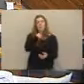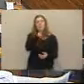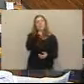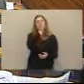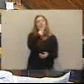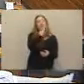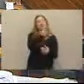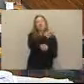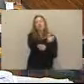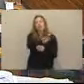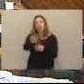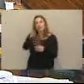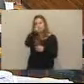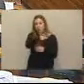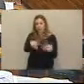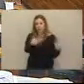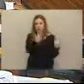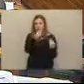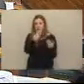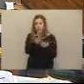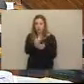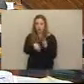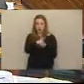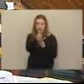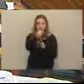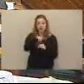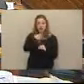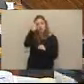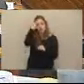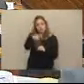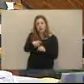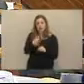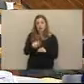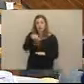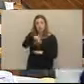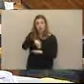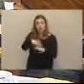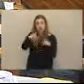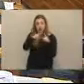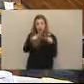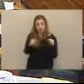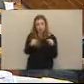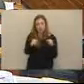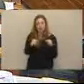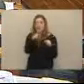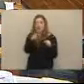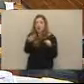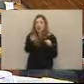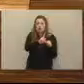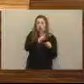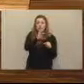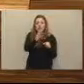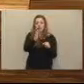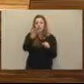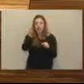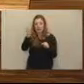con esta proposición no de ley. Sé que hablo por parte de la plataforma asturiana de no al TTIP, Acuerdo